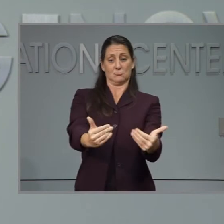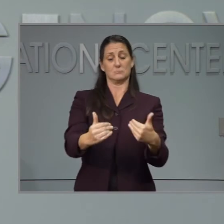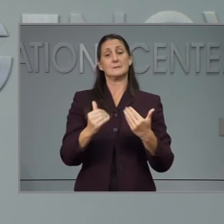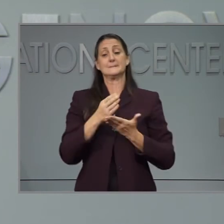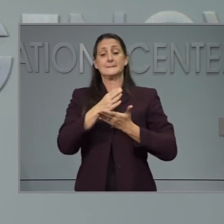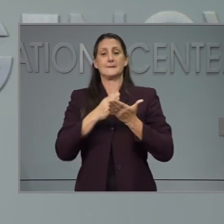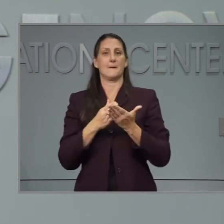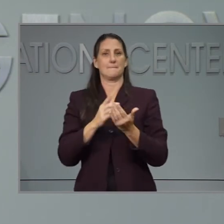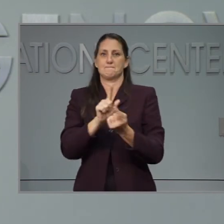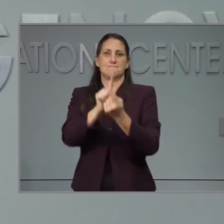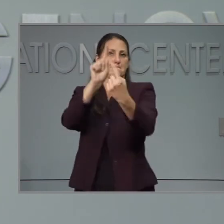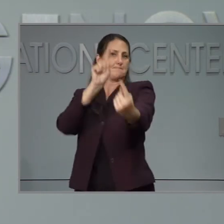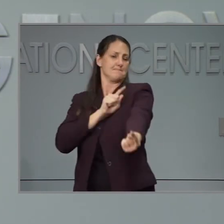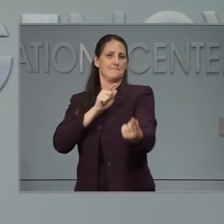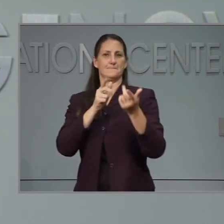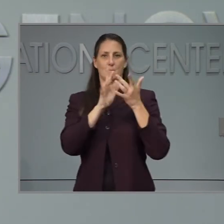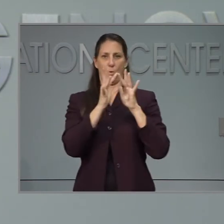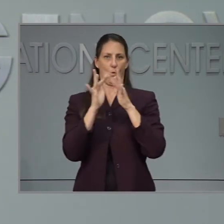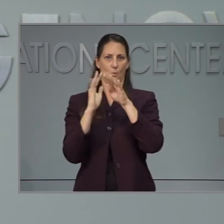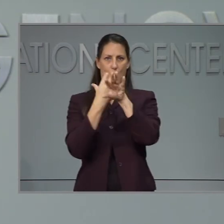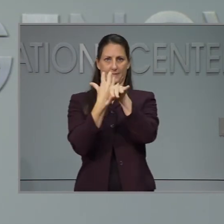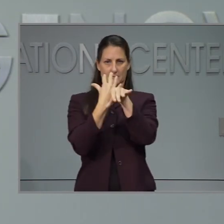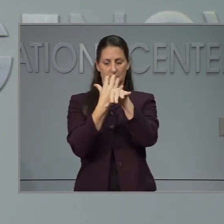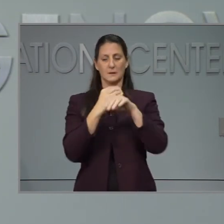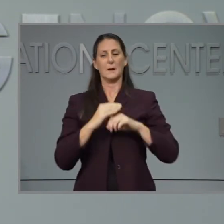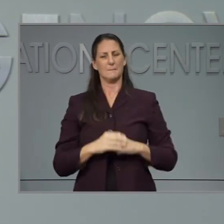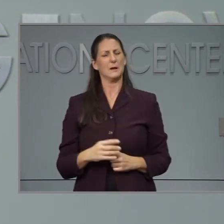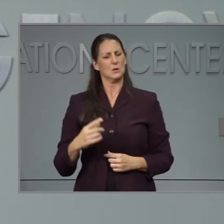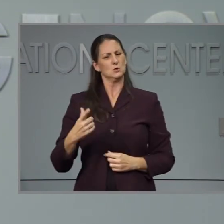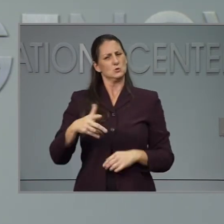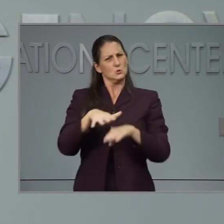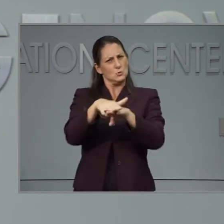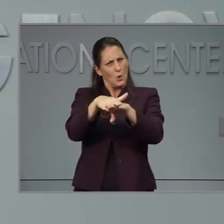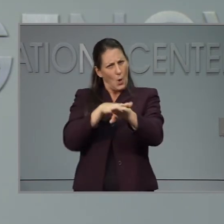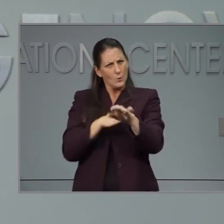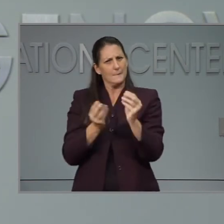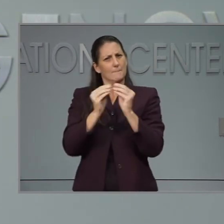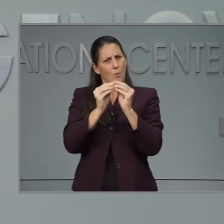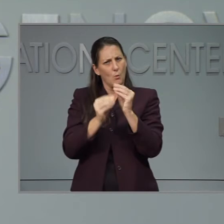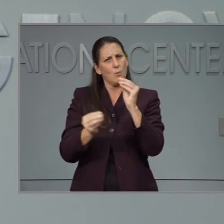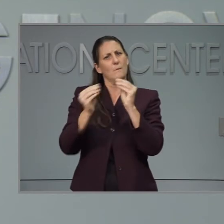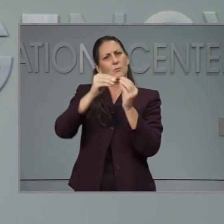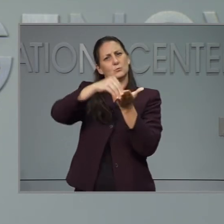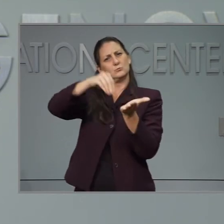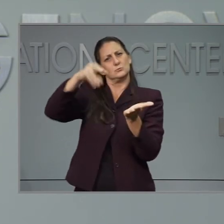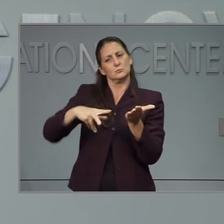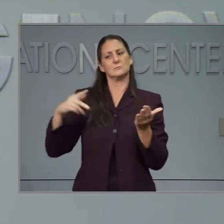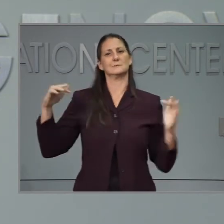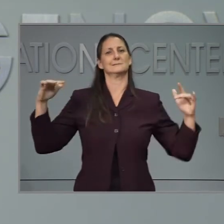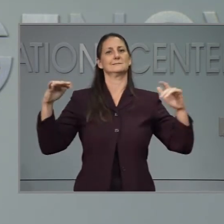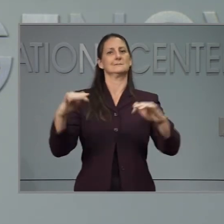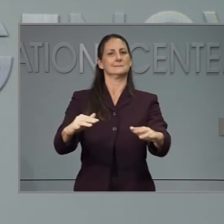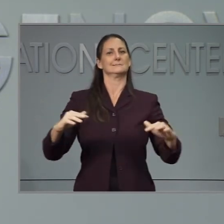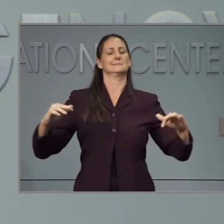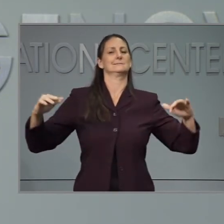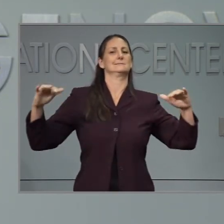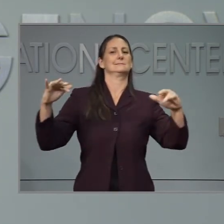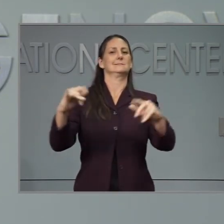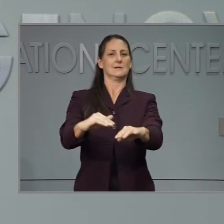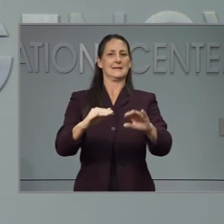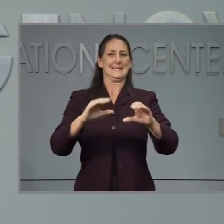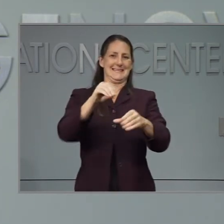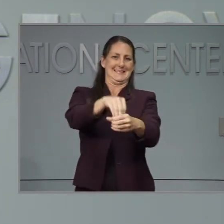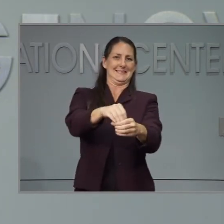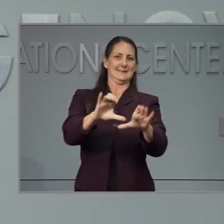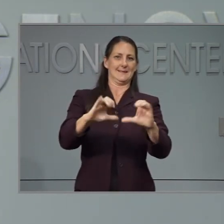pero las escuelas son las que deciden si van a tenerlo remotamente. Pero cuando ya lleguen los chicos de nuevo a las escuelas,